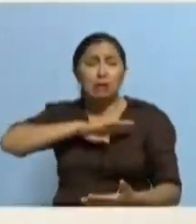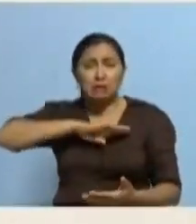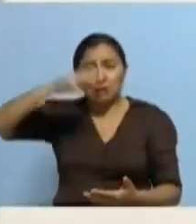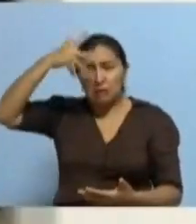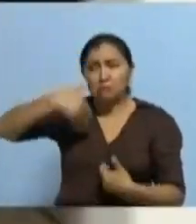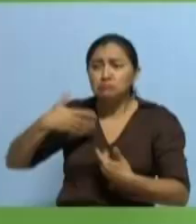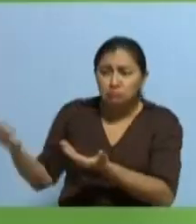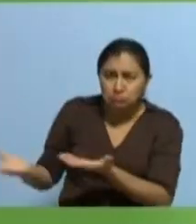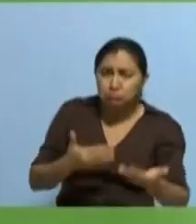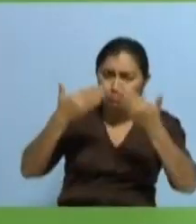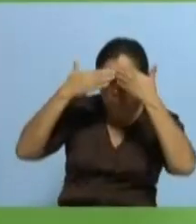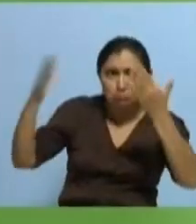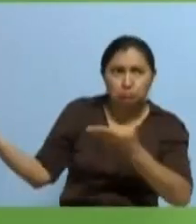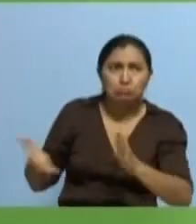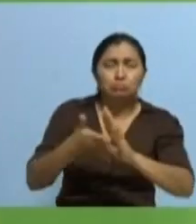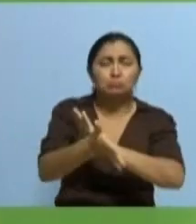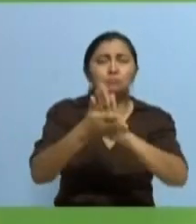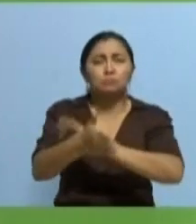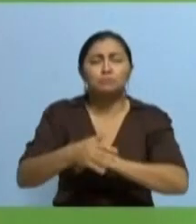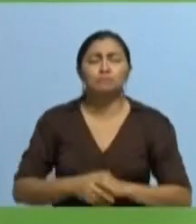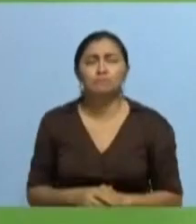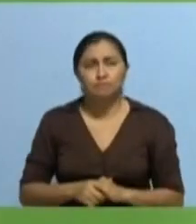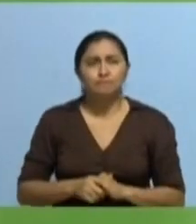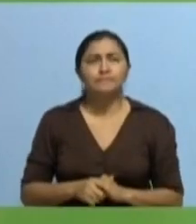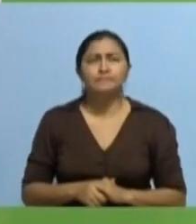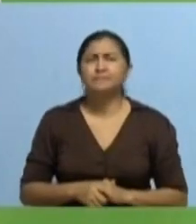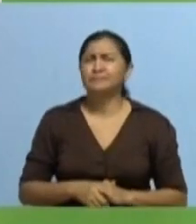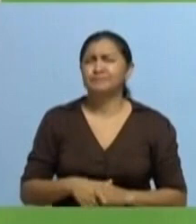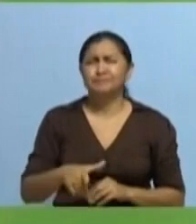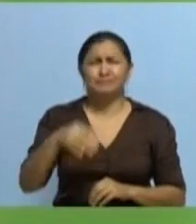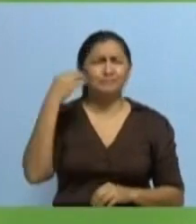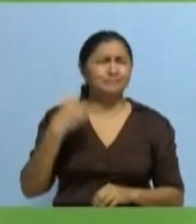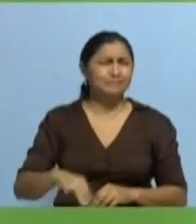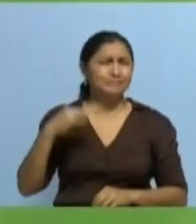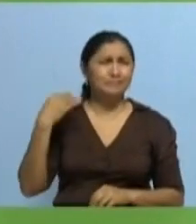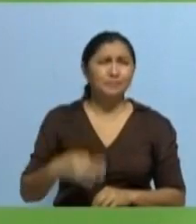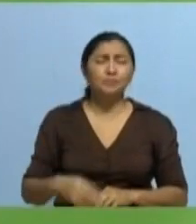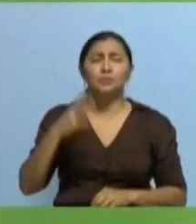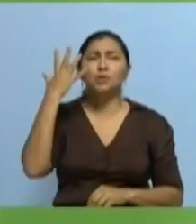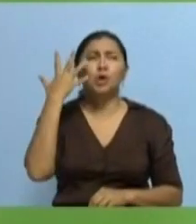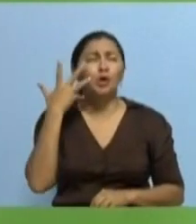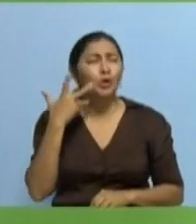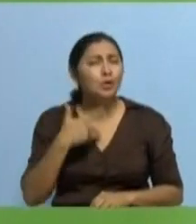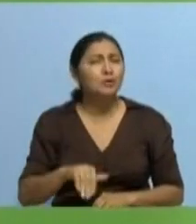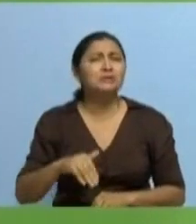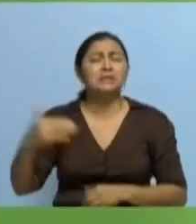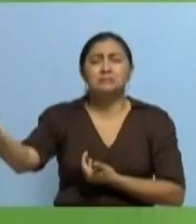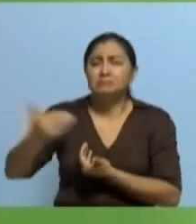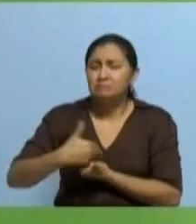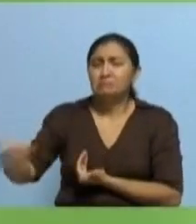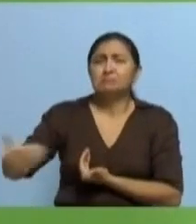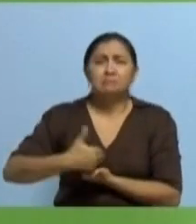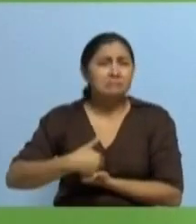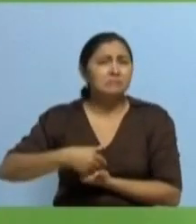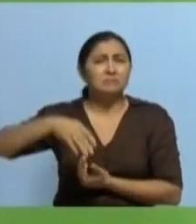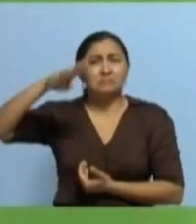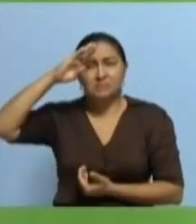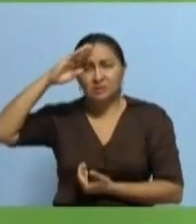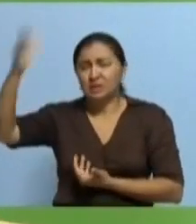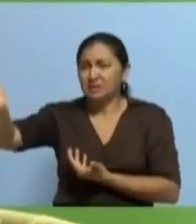requerida. Eso sucede muy a menudo. Todos los días nosotros atendemos a las autoridades judiciales, a